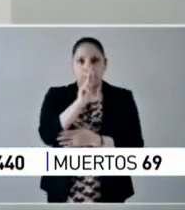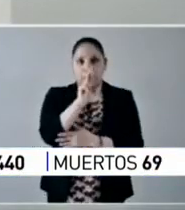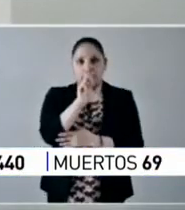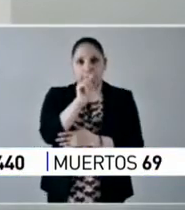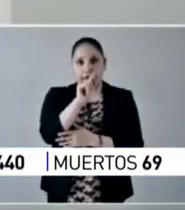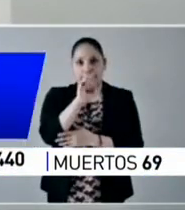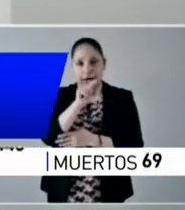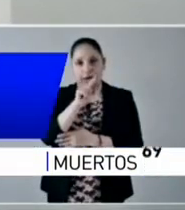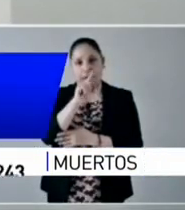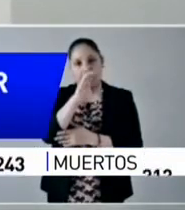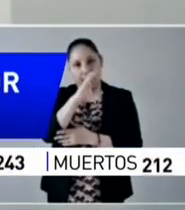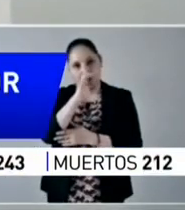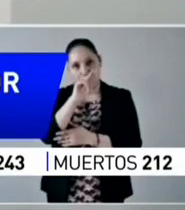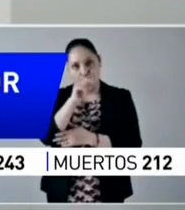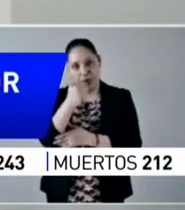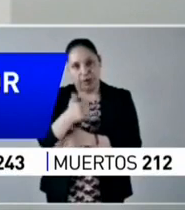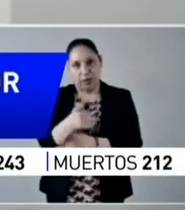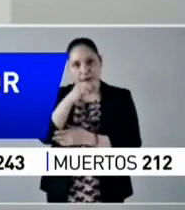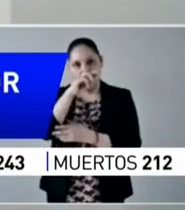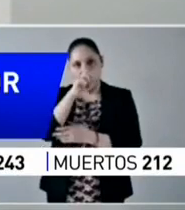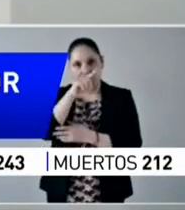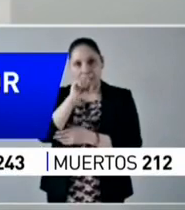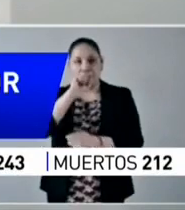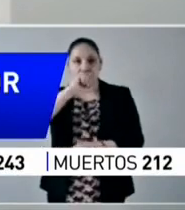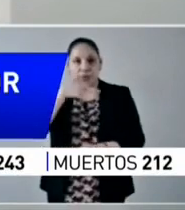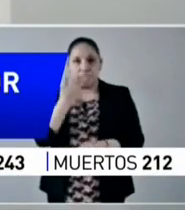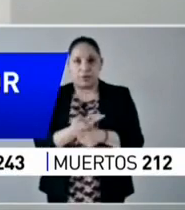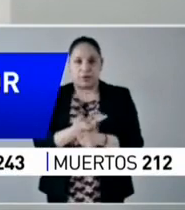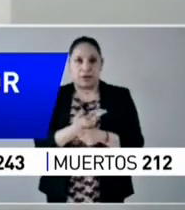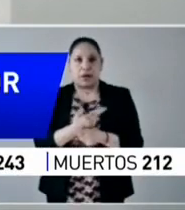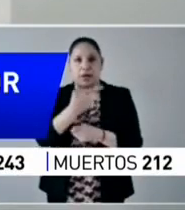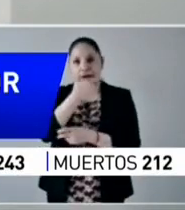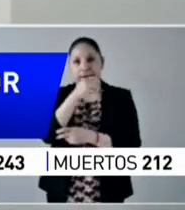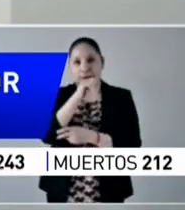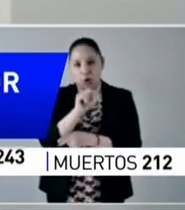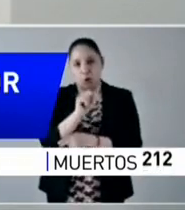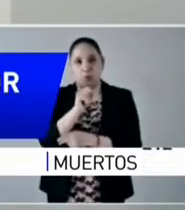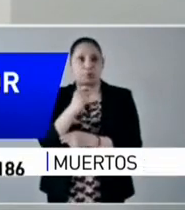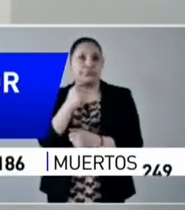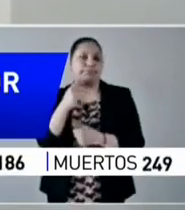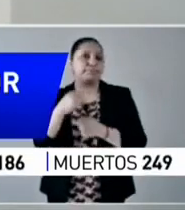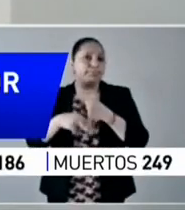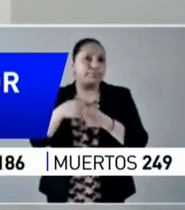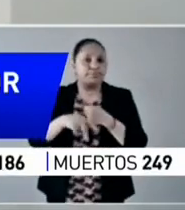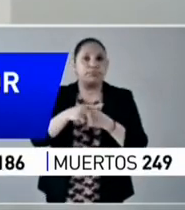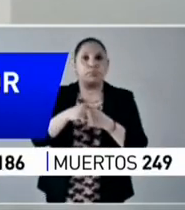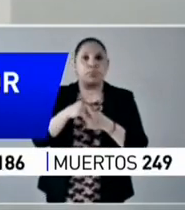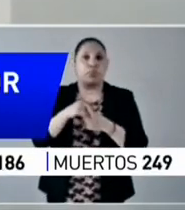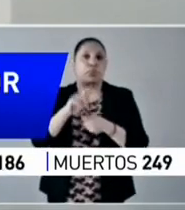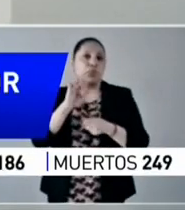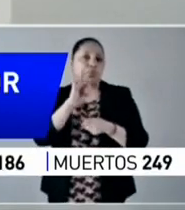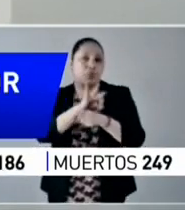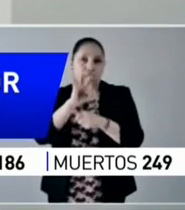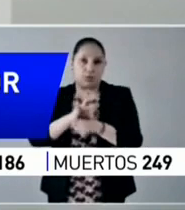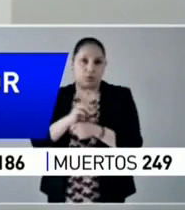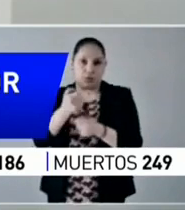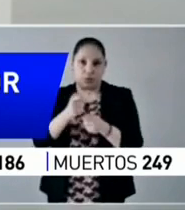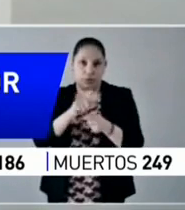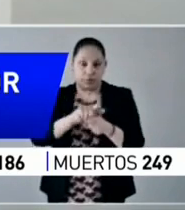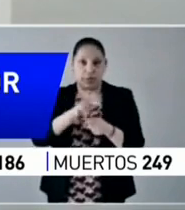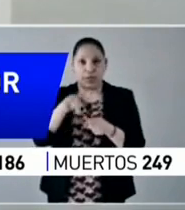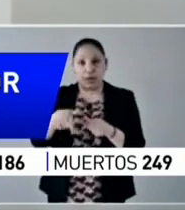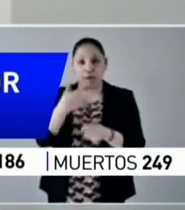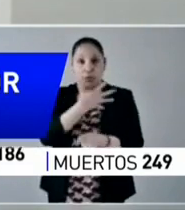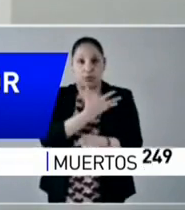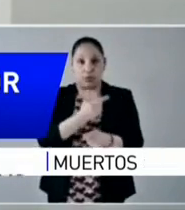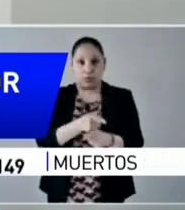México dio a conocer que hasta el momento 9.634 personas han sido dadas de alta por COVID-19. La jefa de gobierno, Claudia